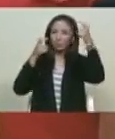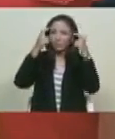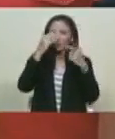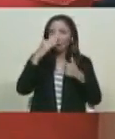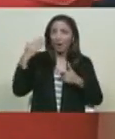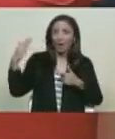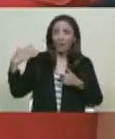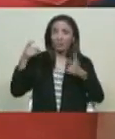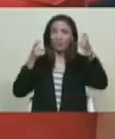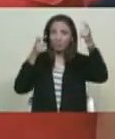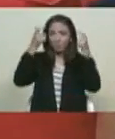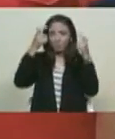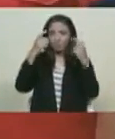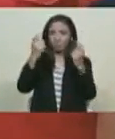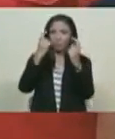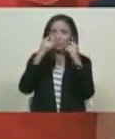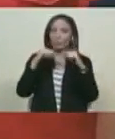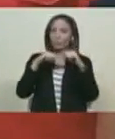Chávez Frías.